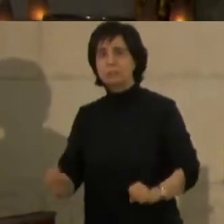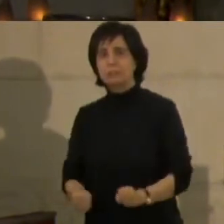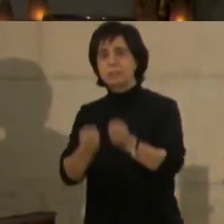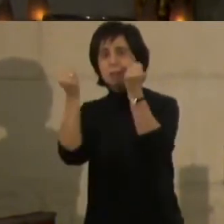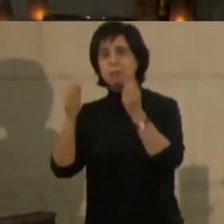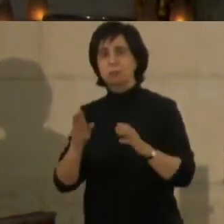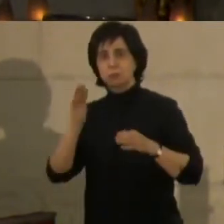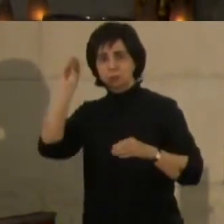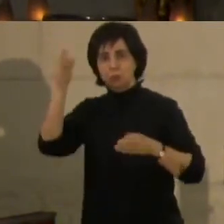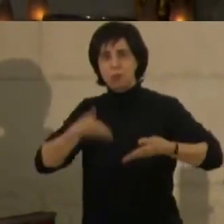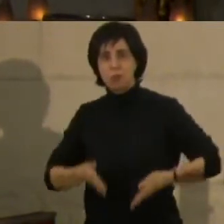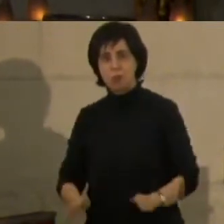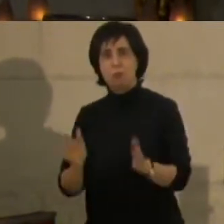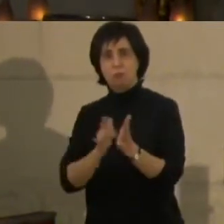Sí,